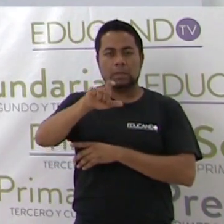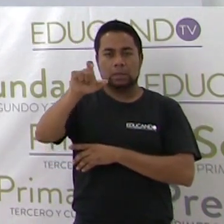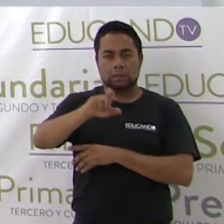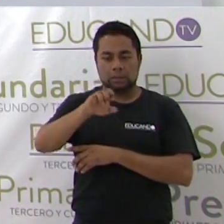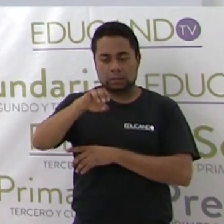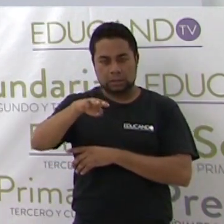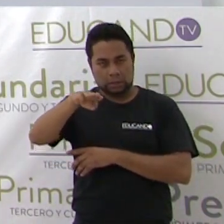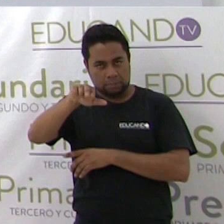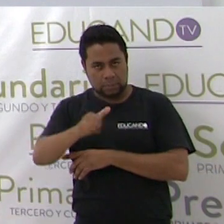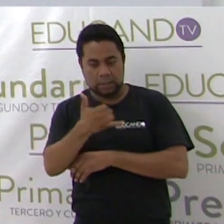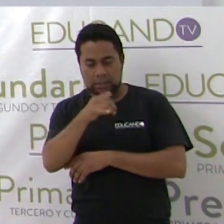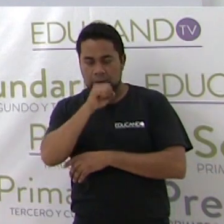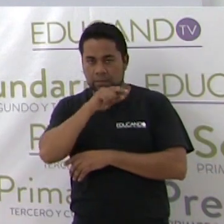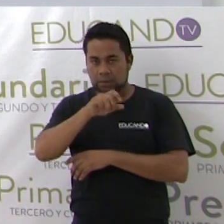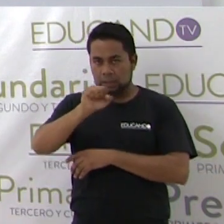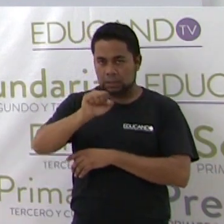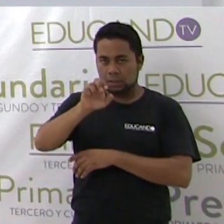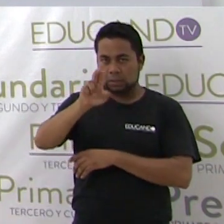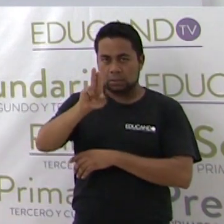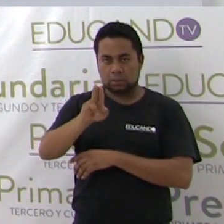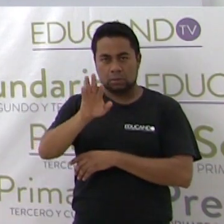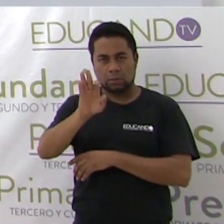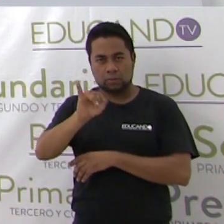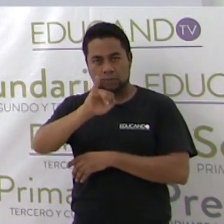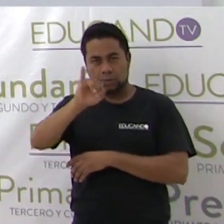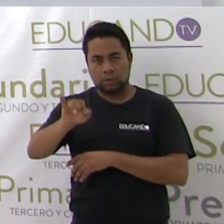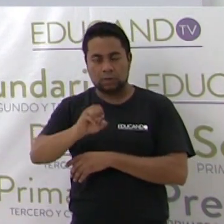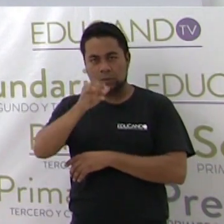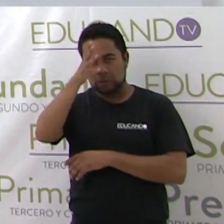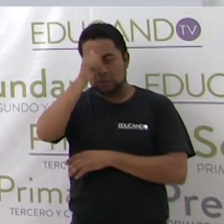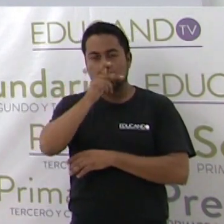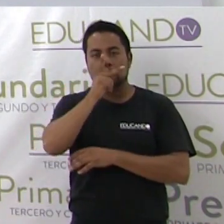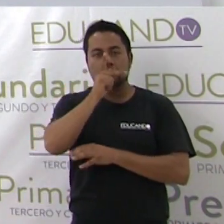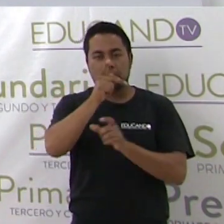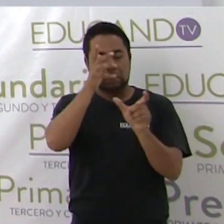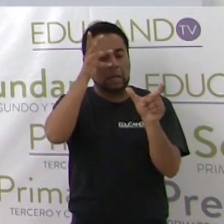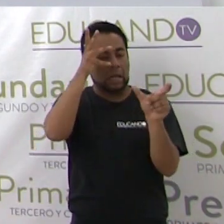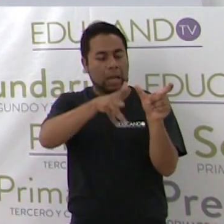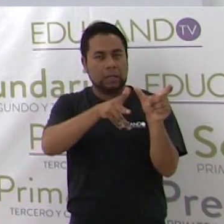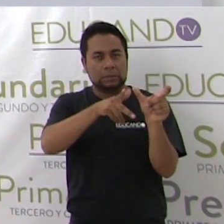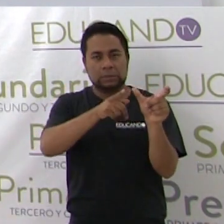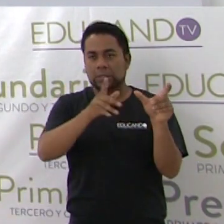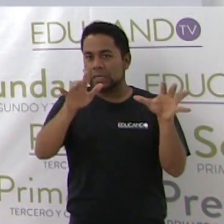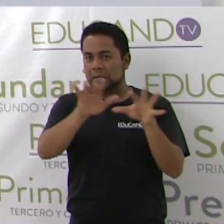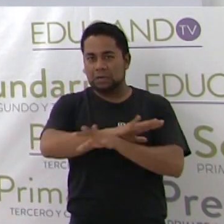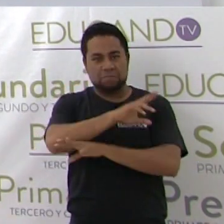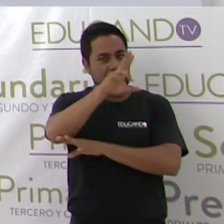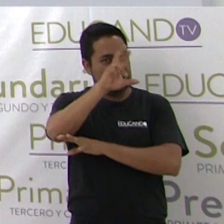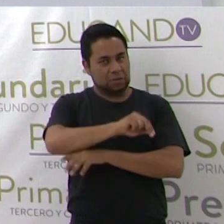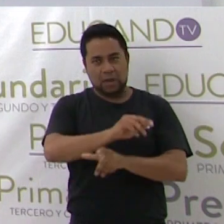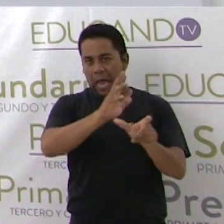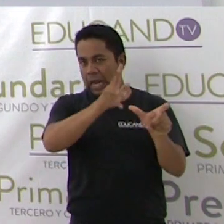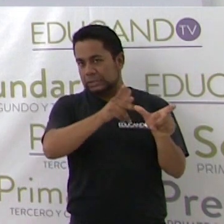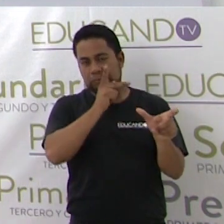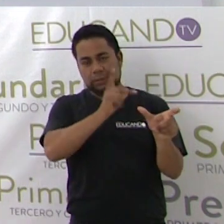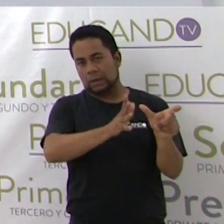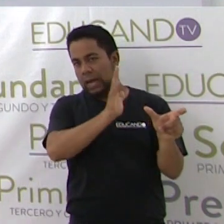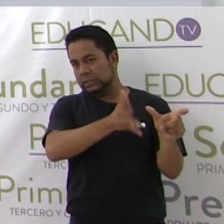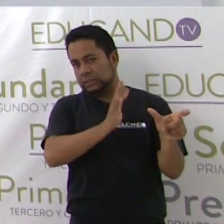el sufijo. La raíz de la palabra es lo que nunca va a cambiar en niños y niñas,